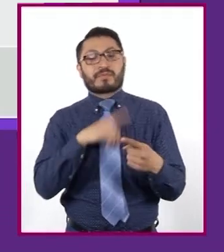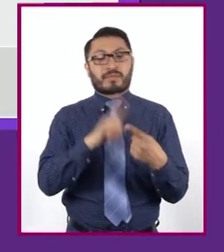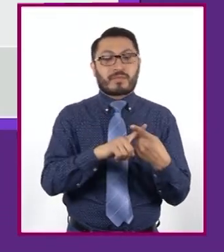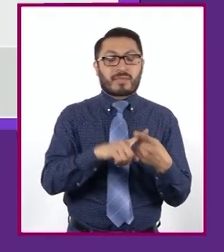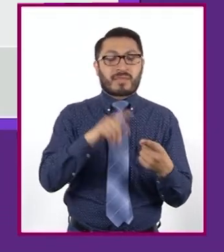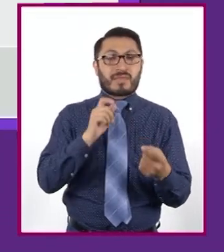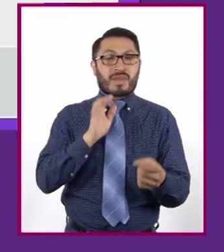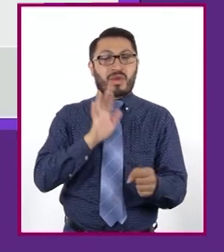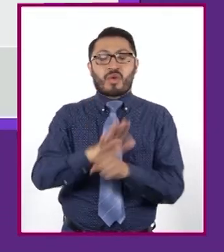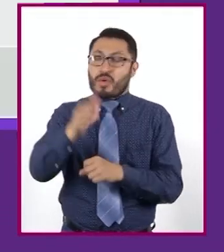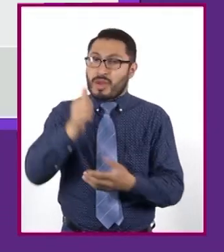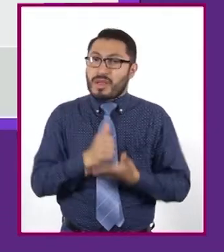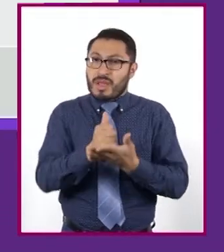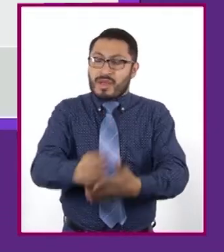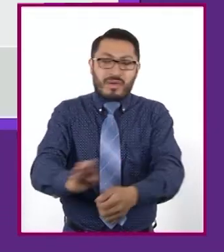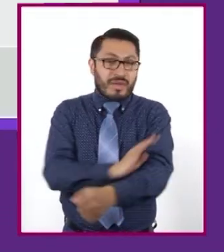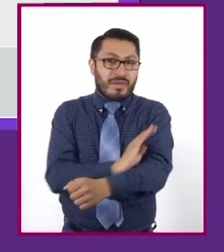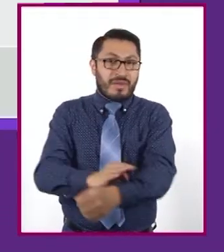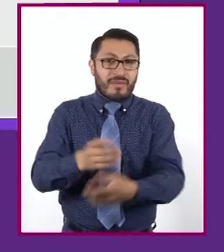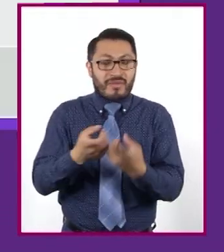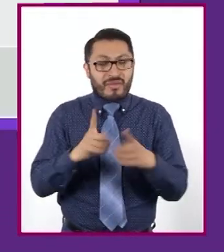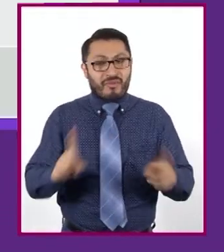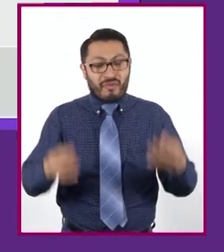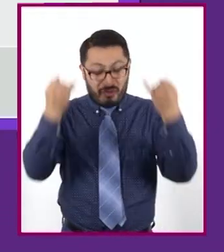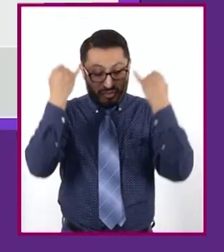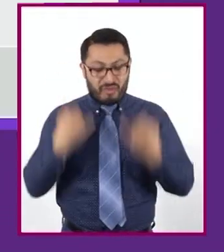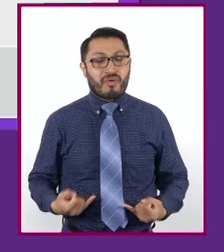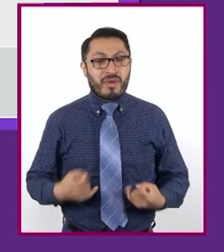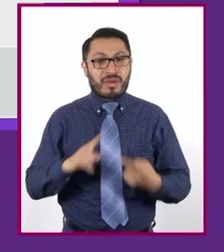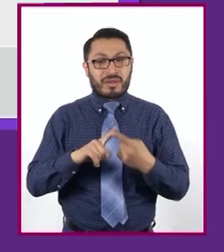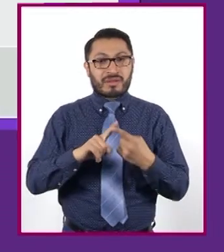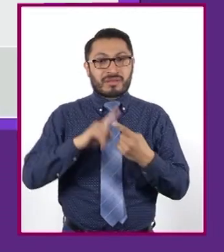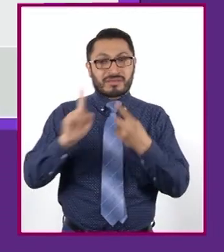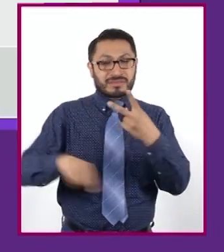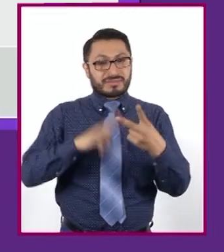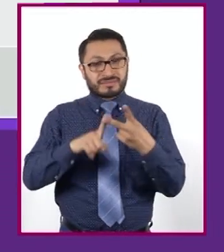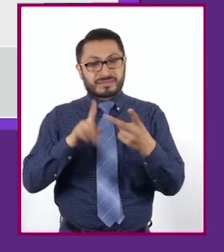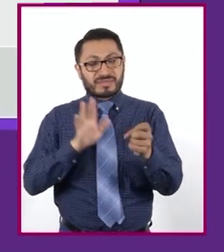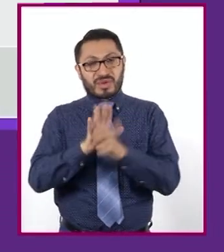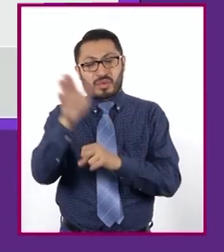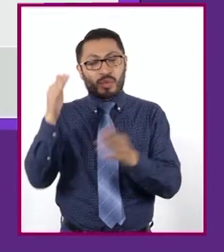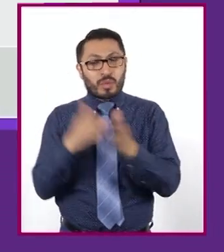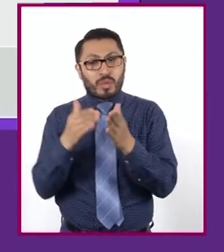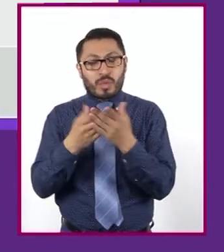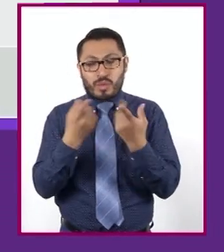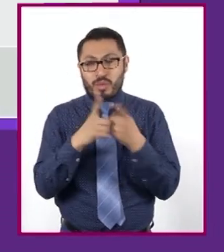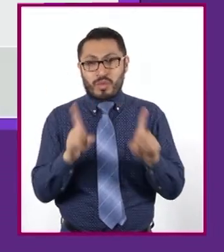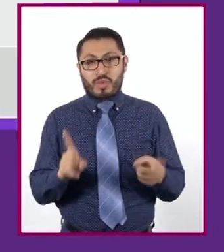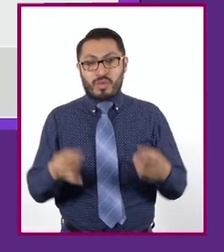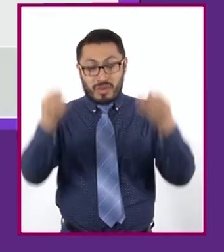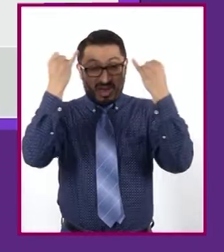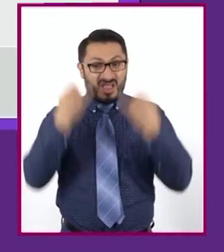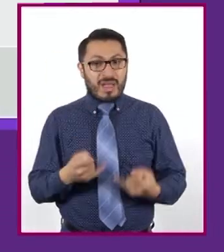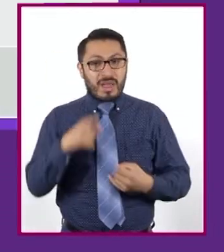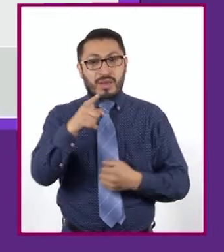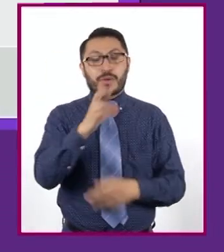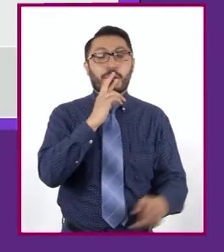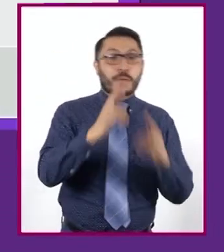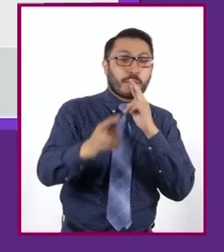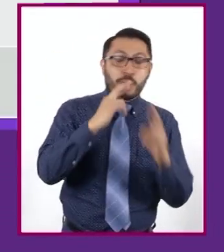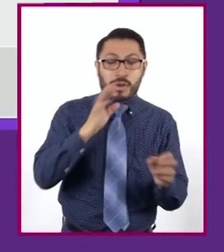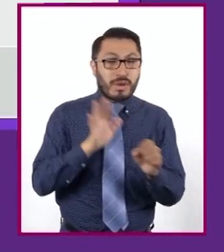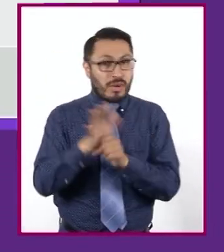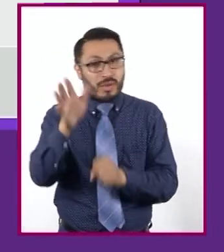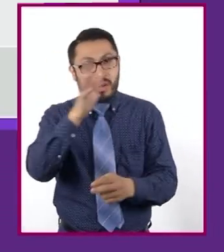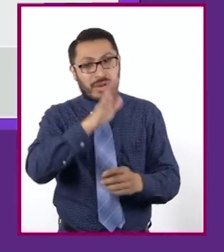mi desarrollo integral? ¿Qué obstaculiza mi desarrollo integral? Relacionen sus respuestas con los